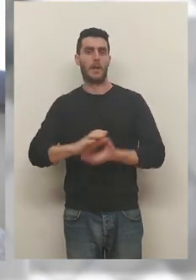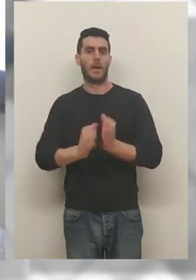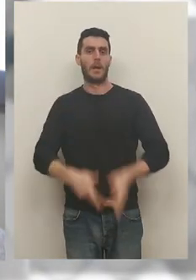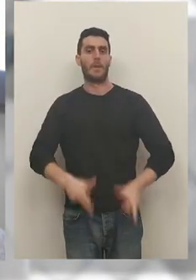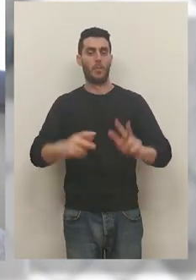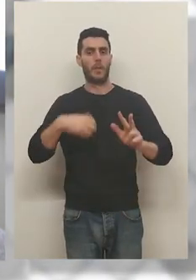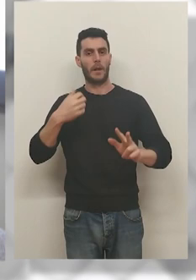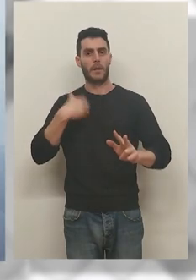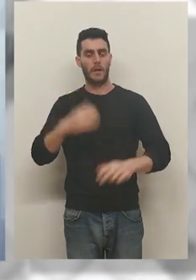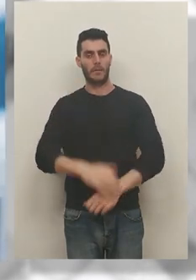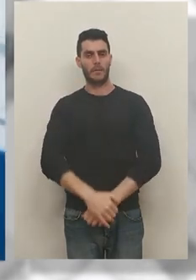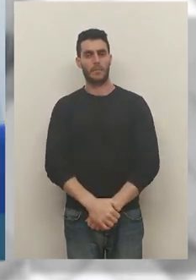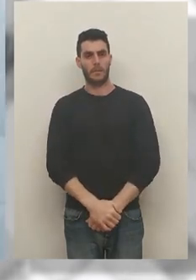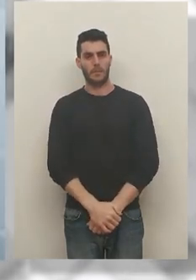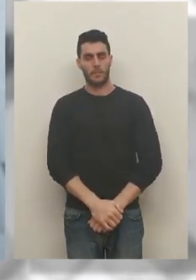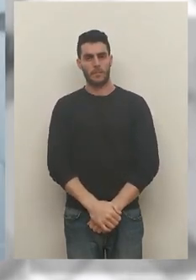República Argentina